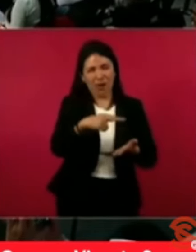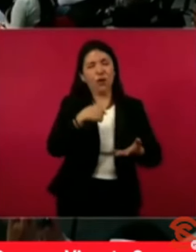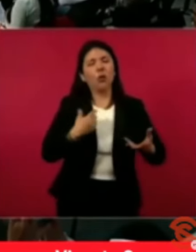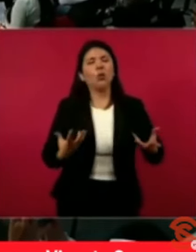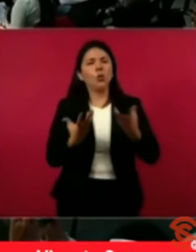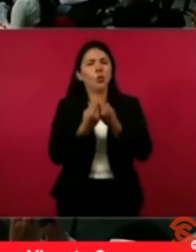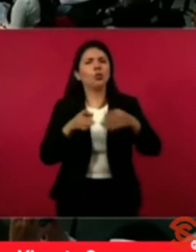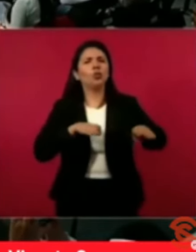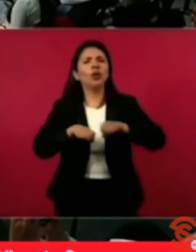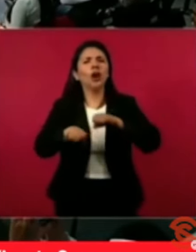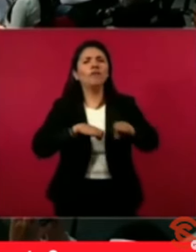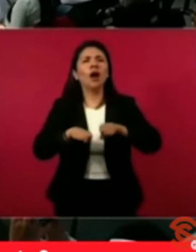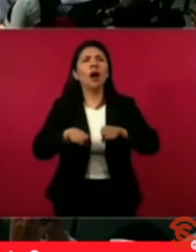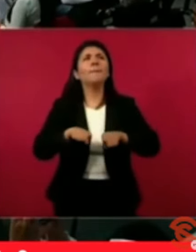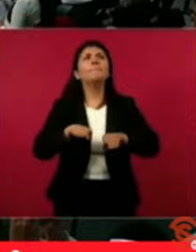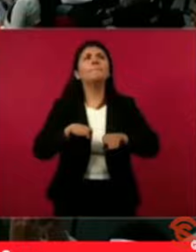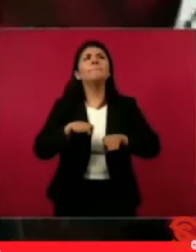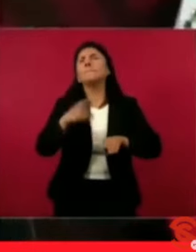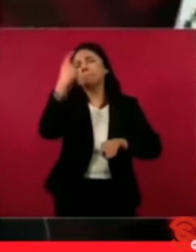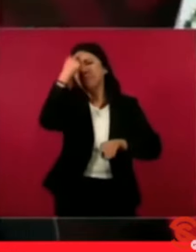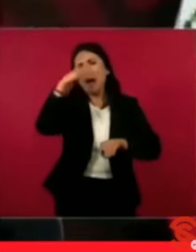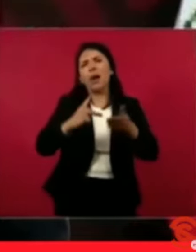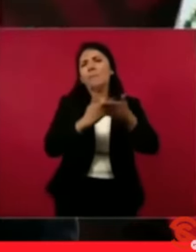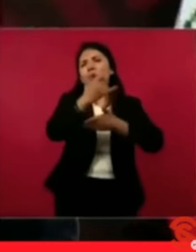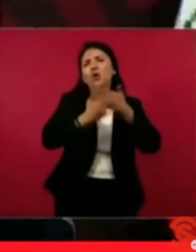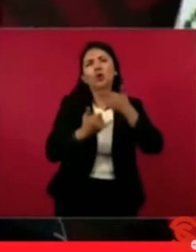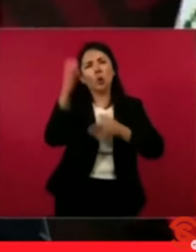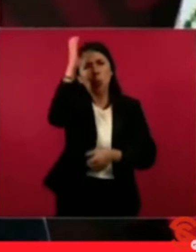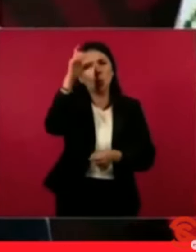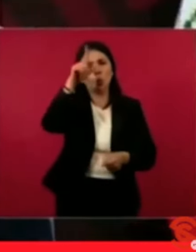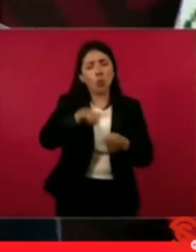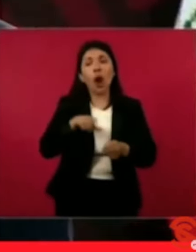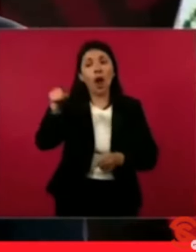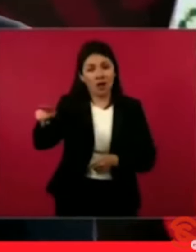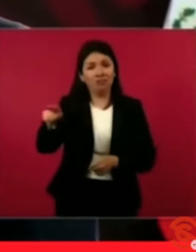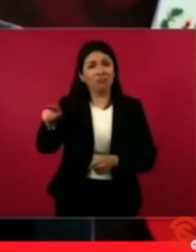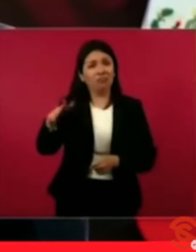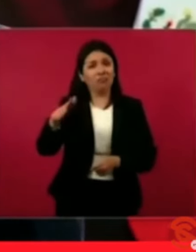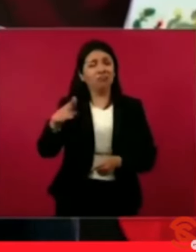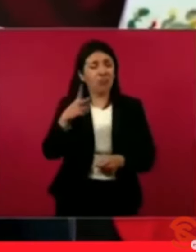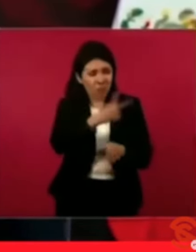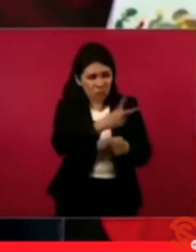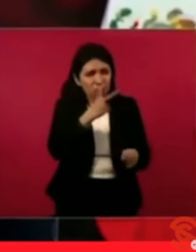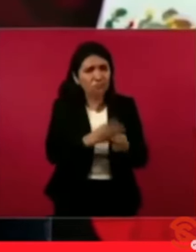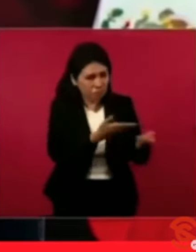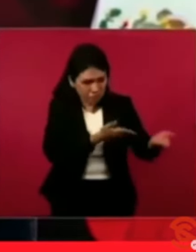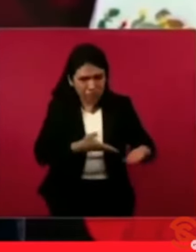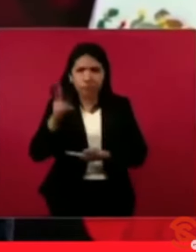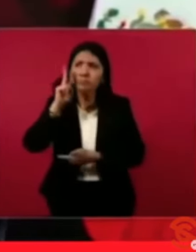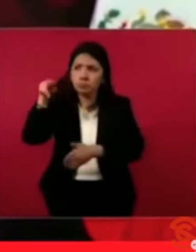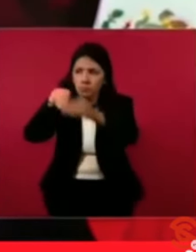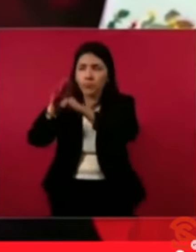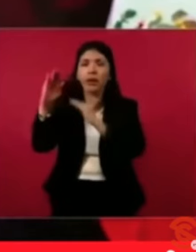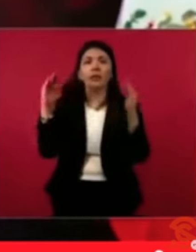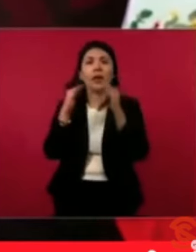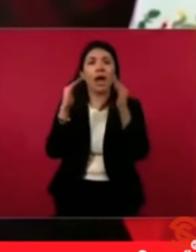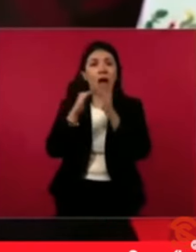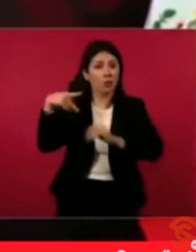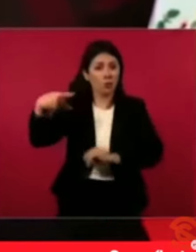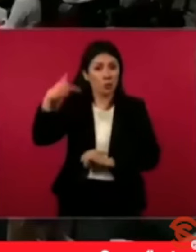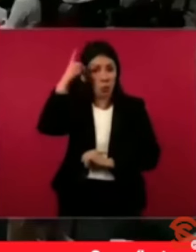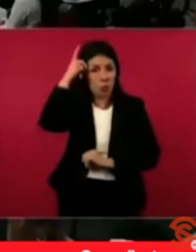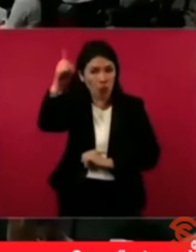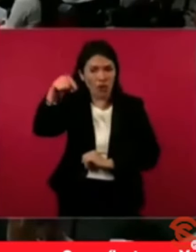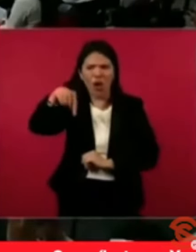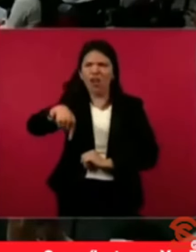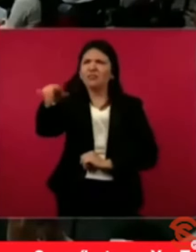trabajando sobre unos proyectos culturales, él nos invitó a una de sus casas que tiene aquí